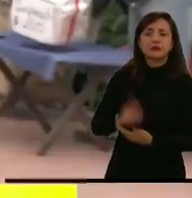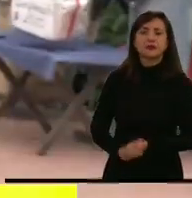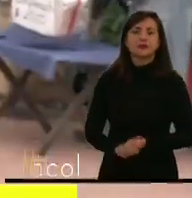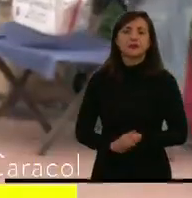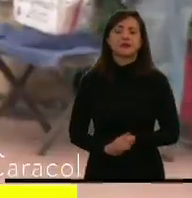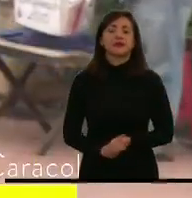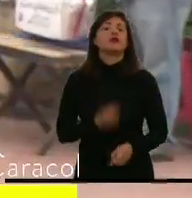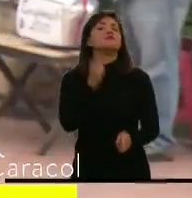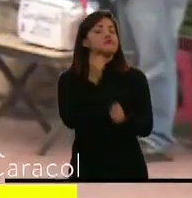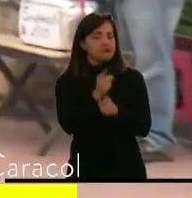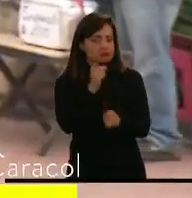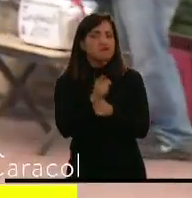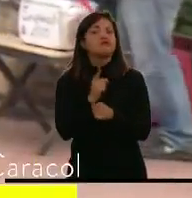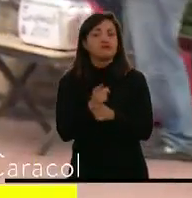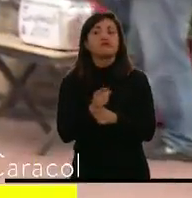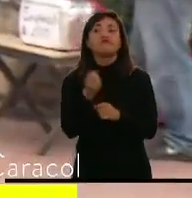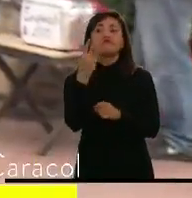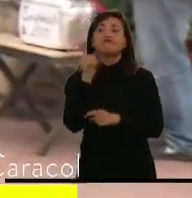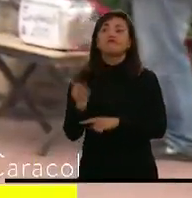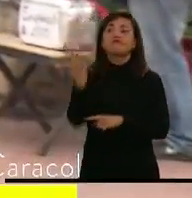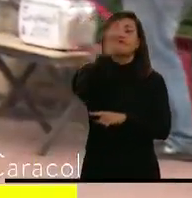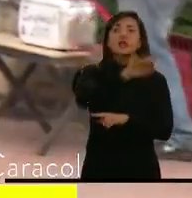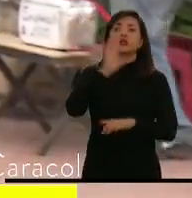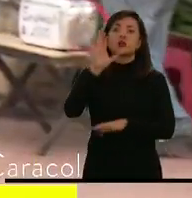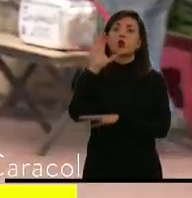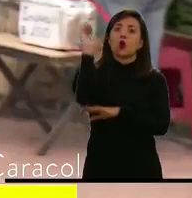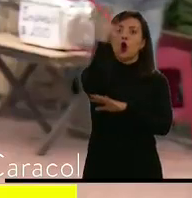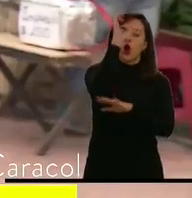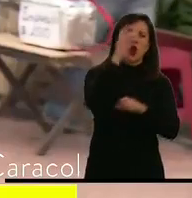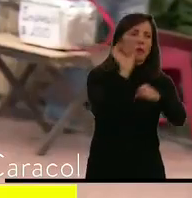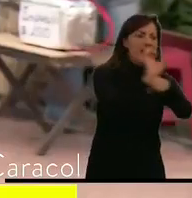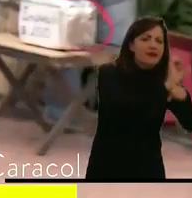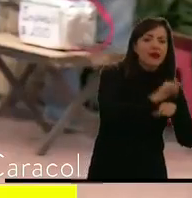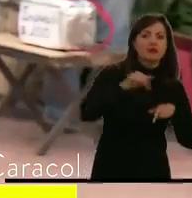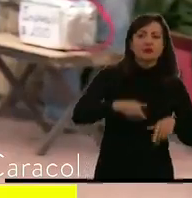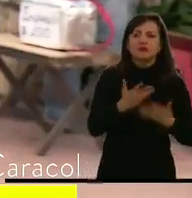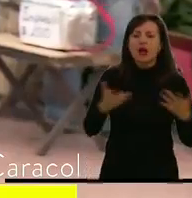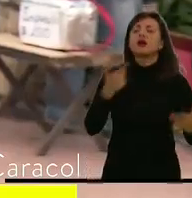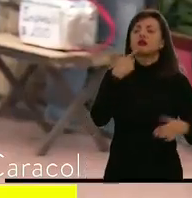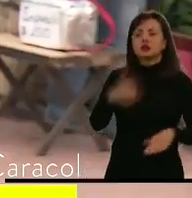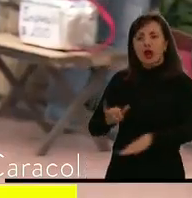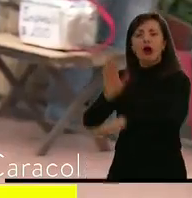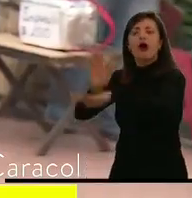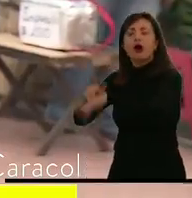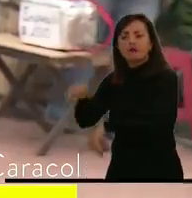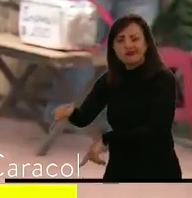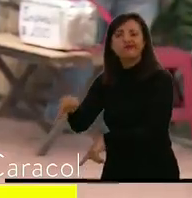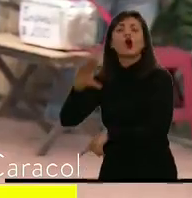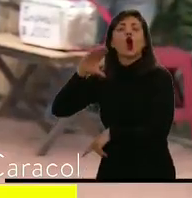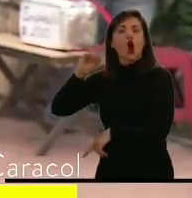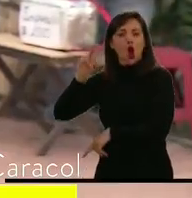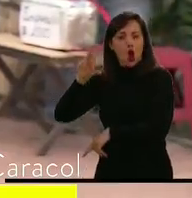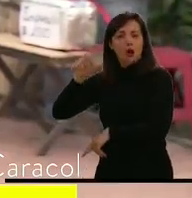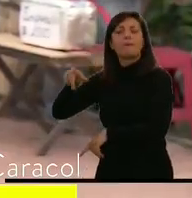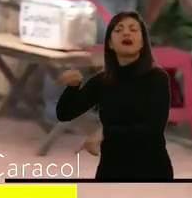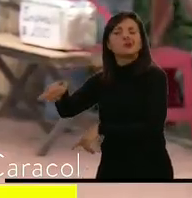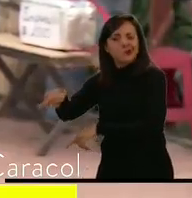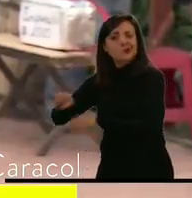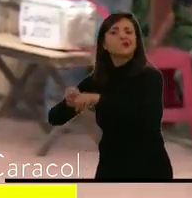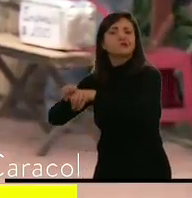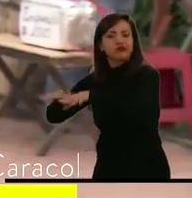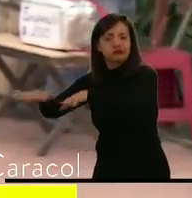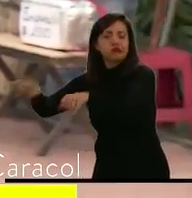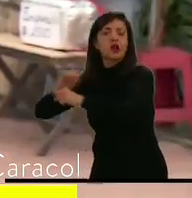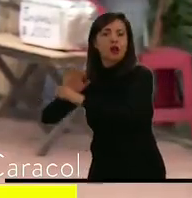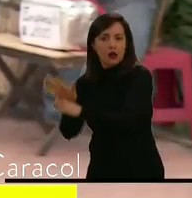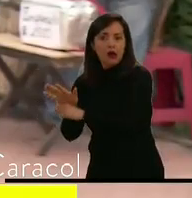Así es, Juanita. Varias entidades del país y de la ciudad ya habían advertido sobre esta situación. Aquí en la clínica Corpas tenemos este contagio masivo. Sin